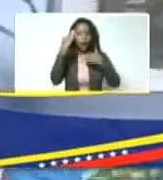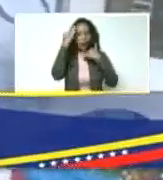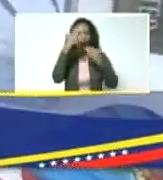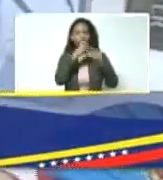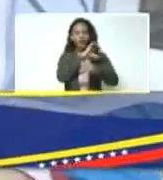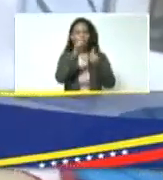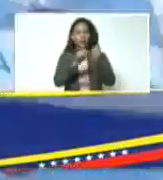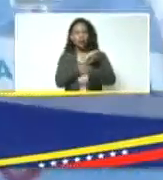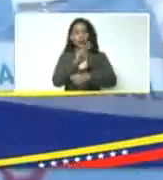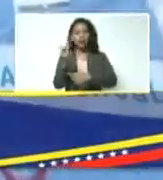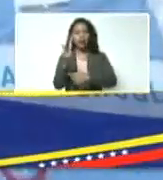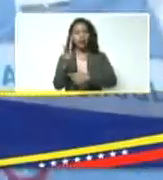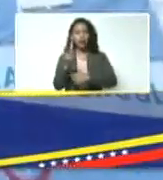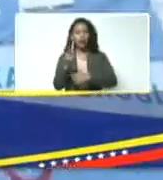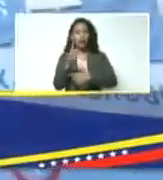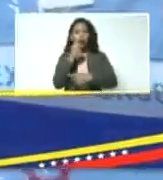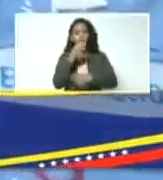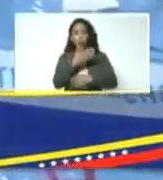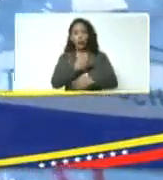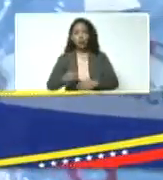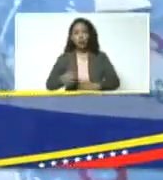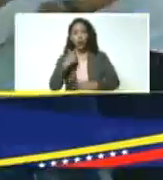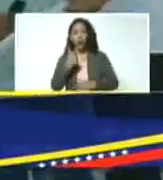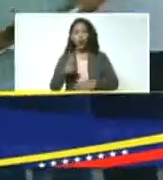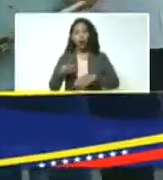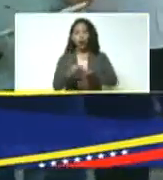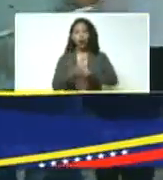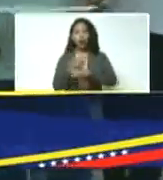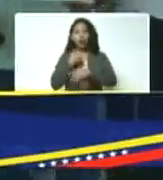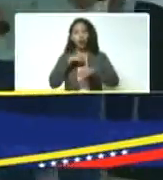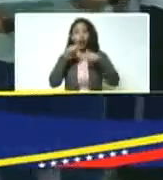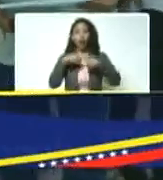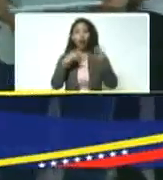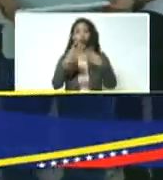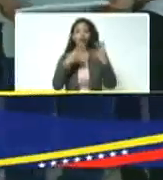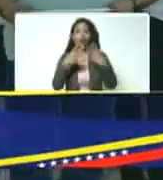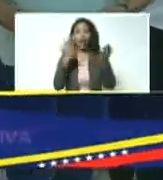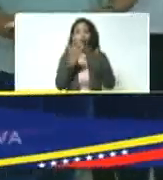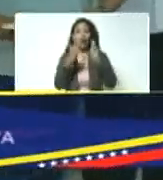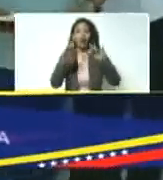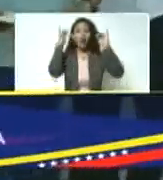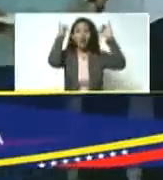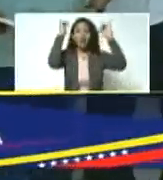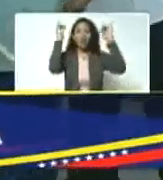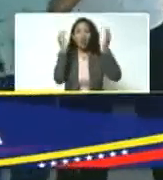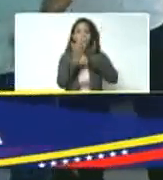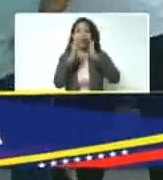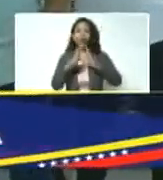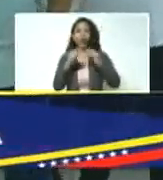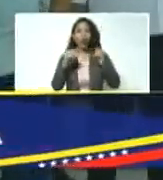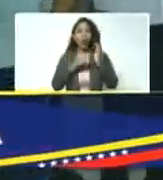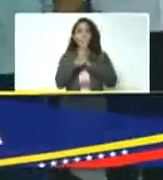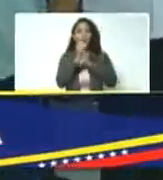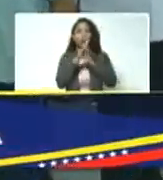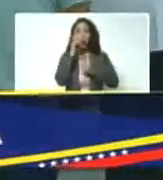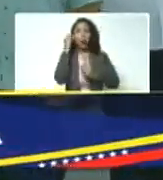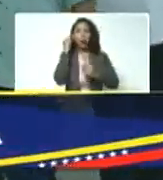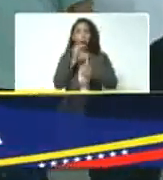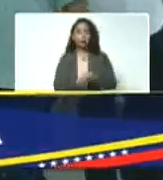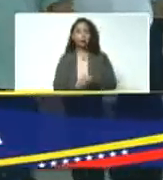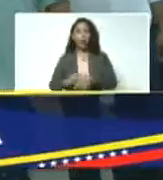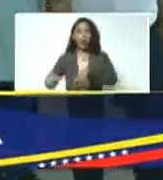todos los presentes. Bueno, presidente, como lo dijo el gobernador, estamos aquí en una feria escolar, en una fiesta escolar con todos los emprendedores y emprendedoras en